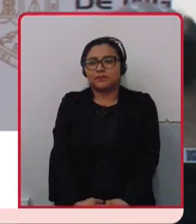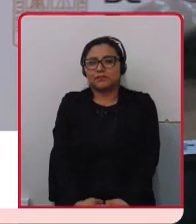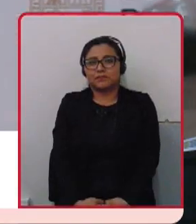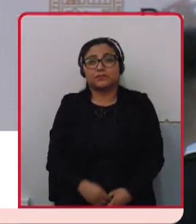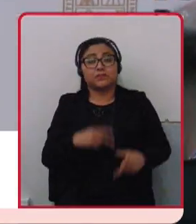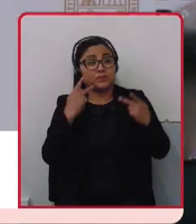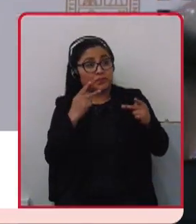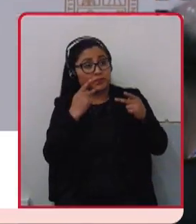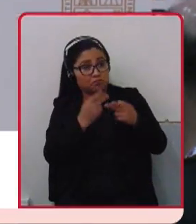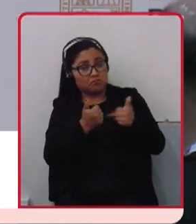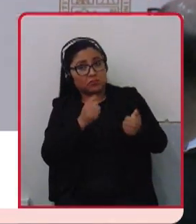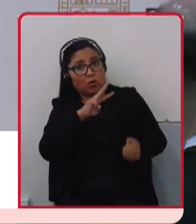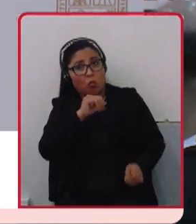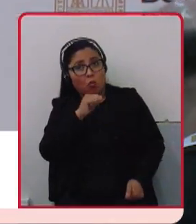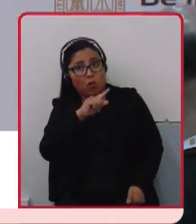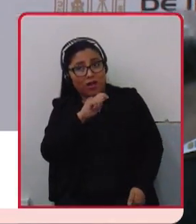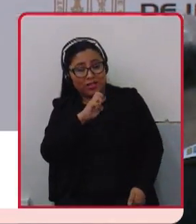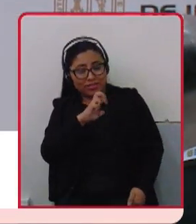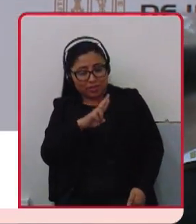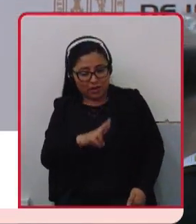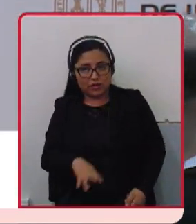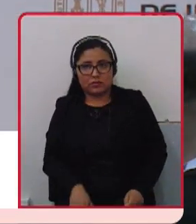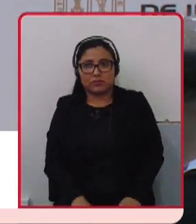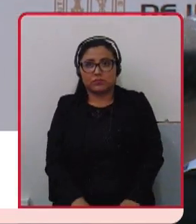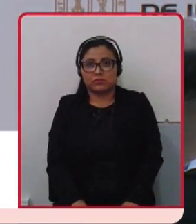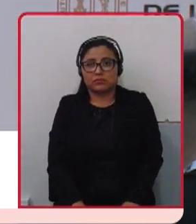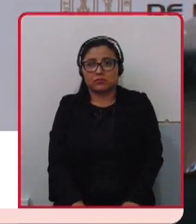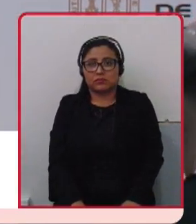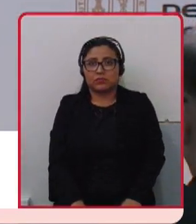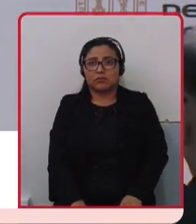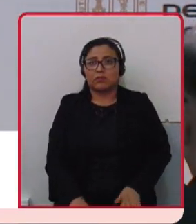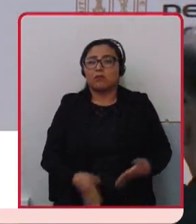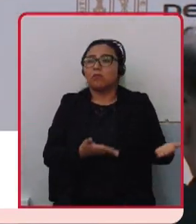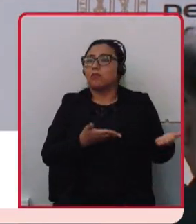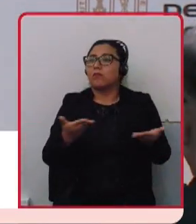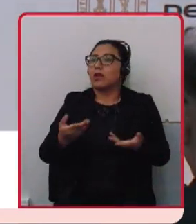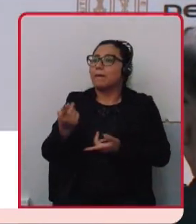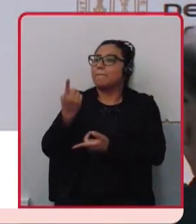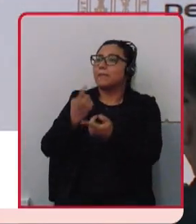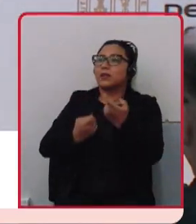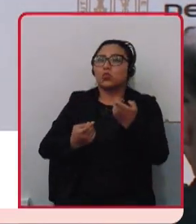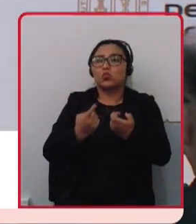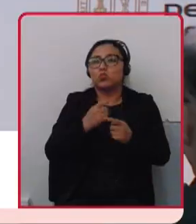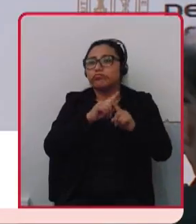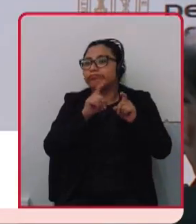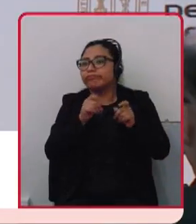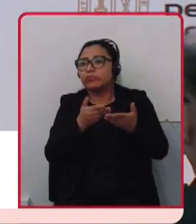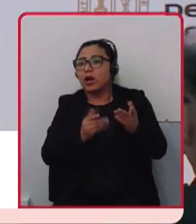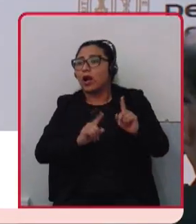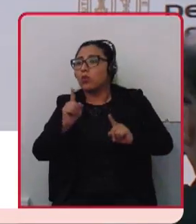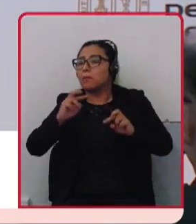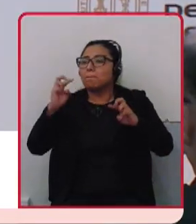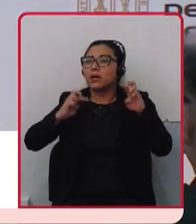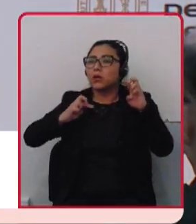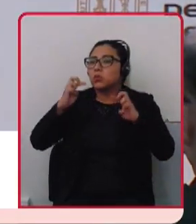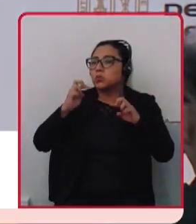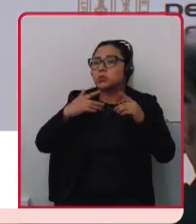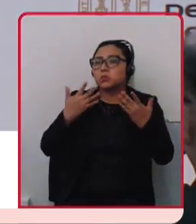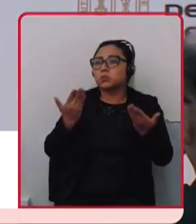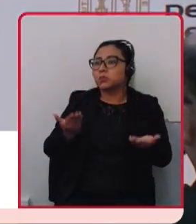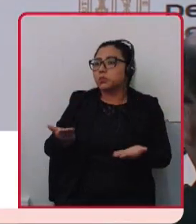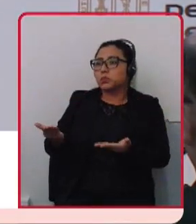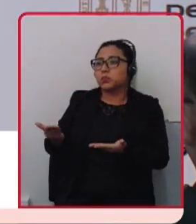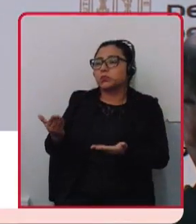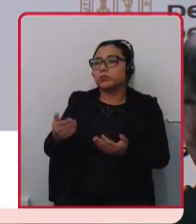Excelente, Walter. Bueno, ahora pasamos, colegas, a la parte de las preguntas. Si alguien tiene alguna consulta para